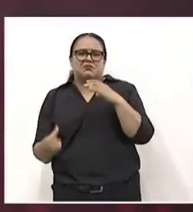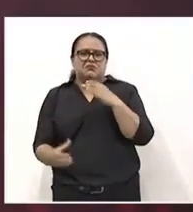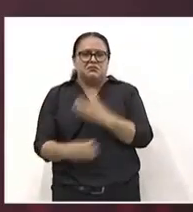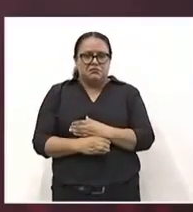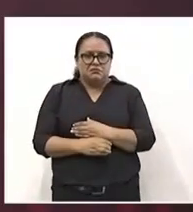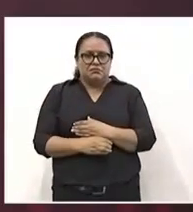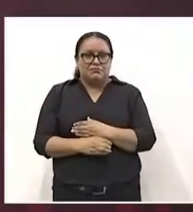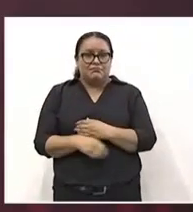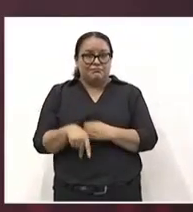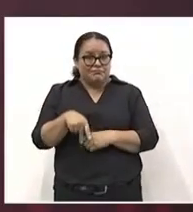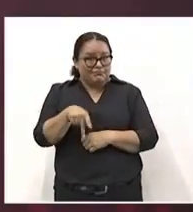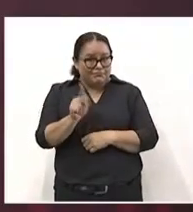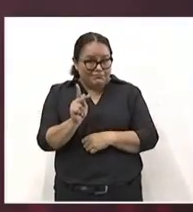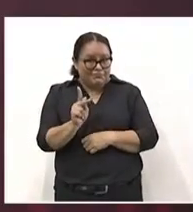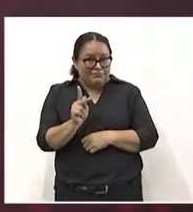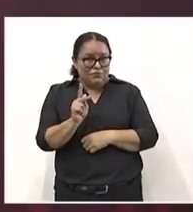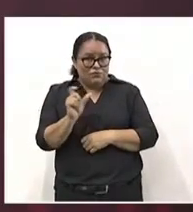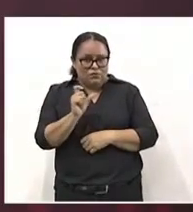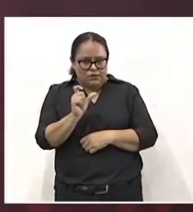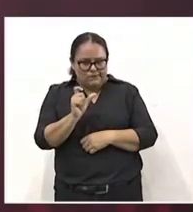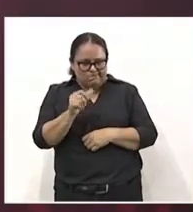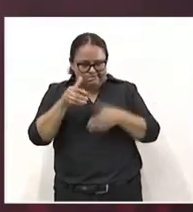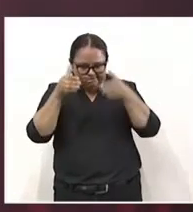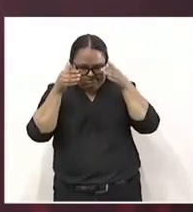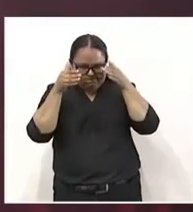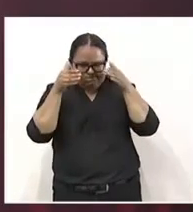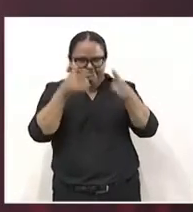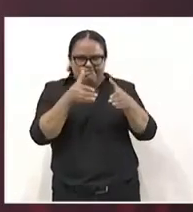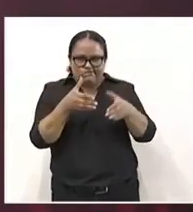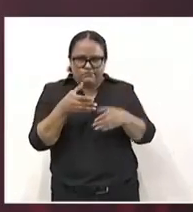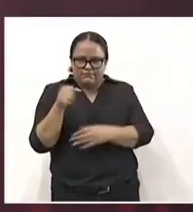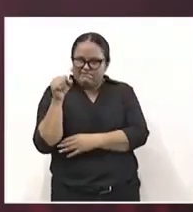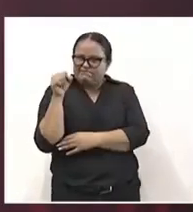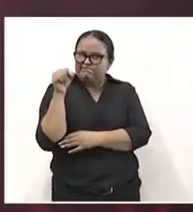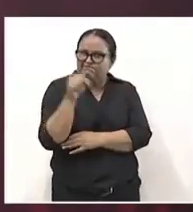pero cuando se lucha por una causa justa es